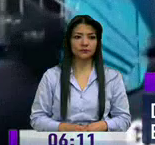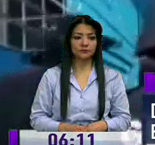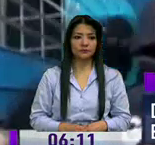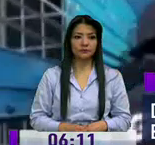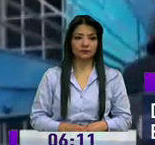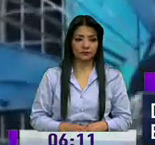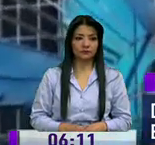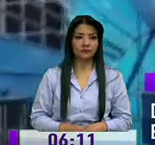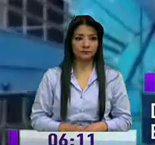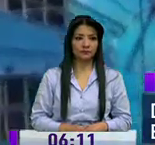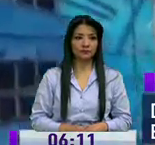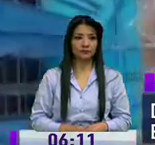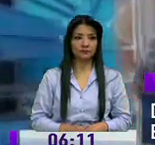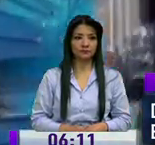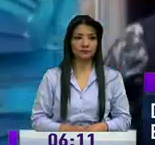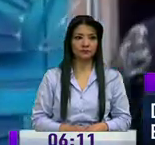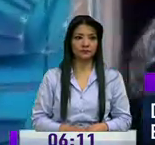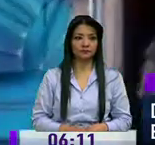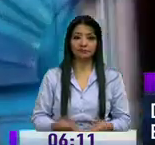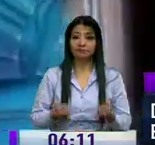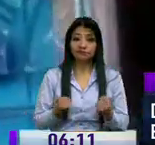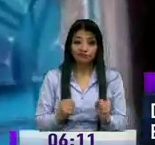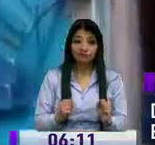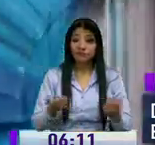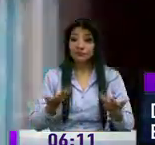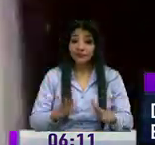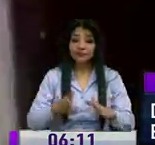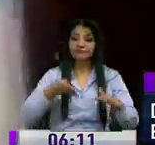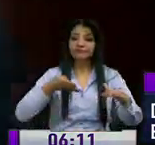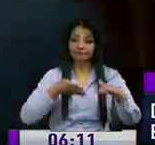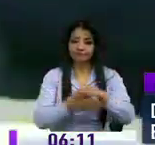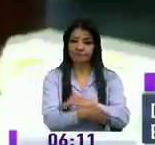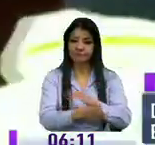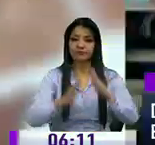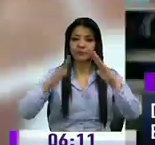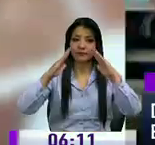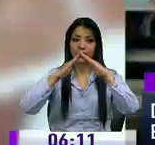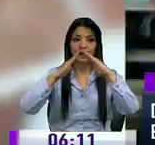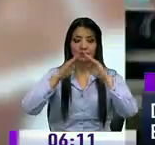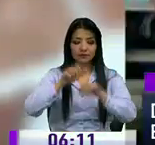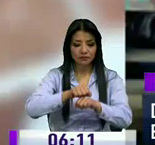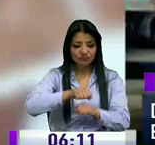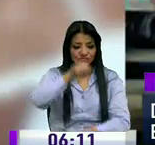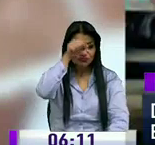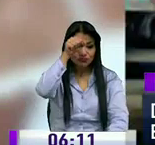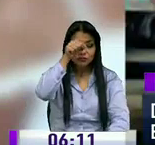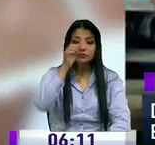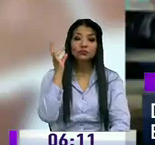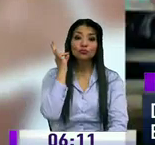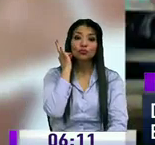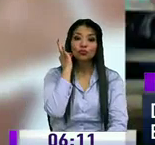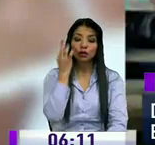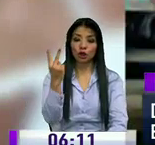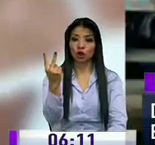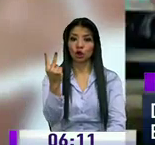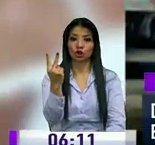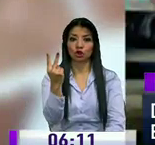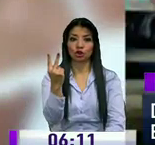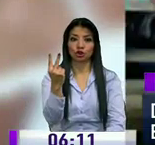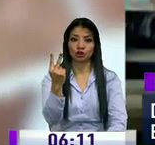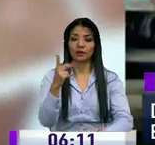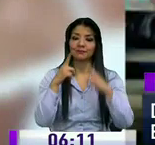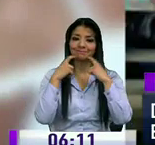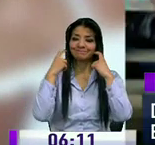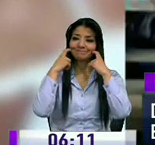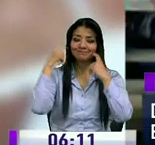Tras varios intentos, finalmente se logró la incursión en el domicilio. Adentro, las acusadas se encontraban sonriendo y